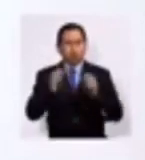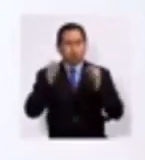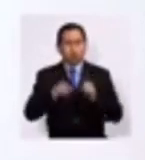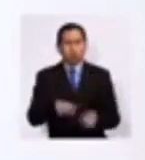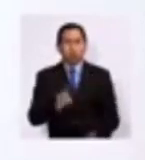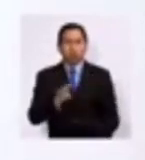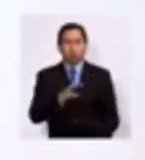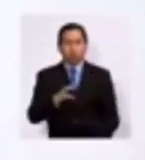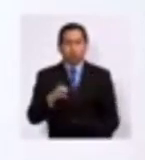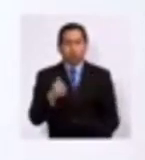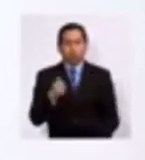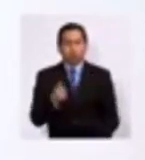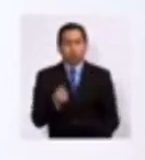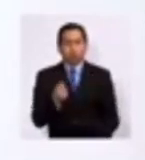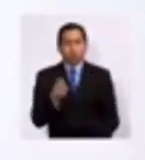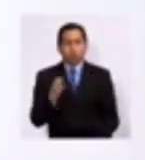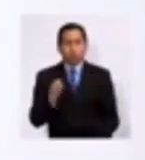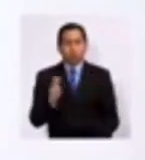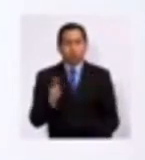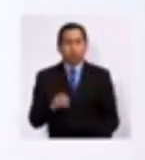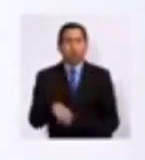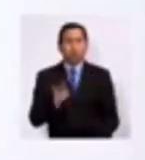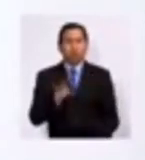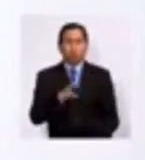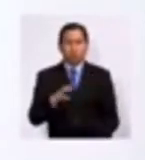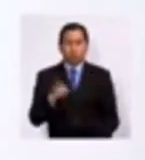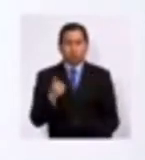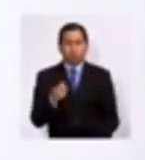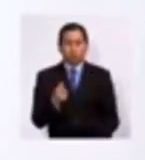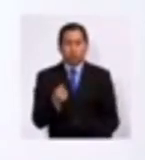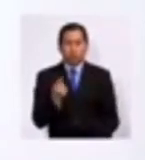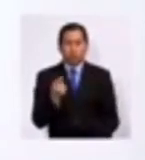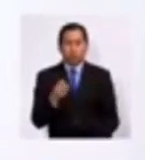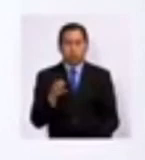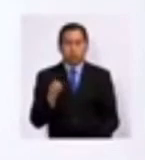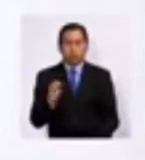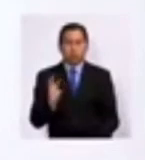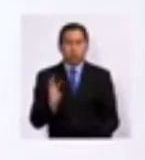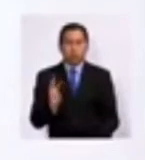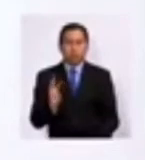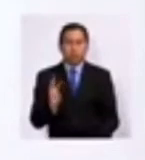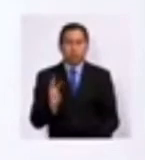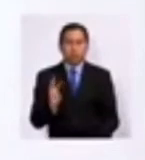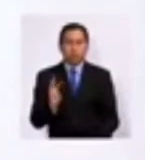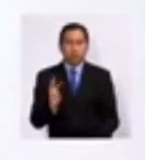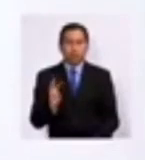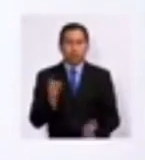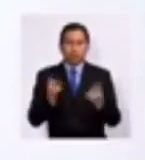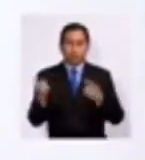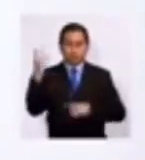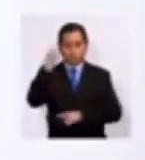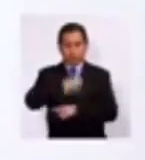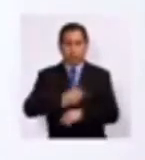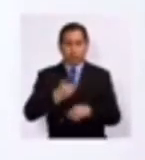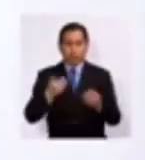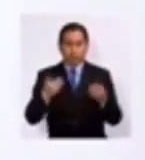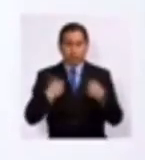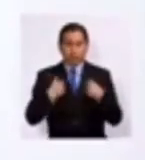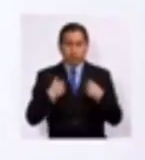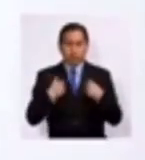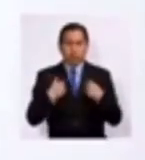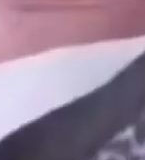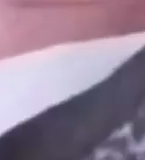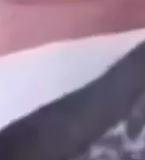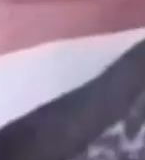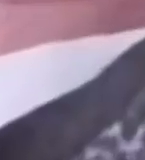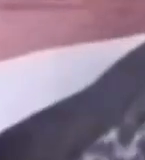810 11 04 810 11 06 la autoridad en salud destacó que el país se